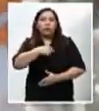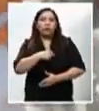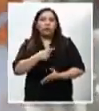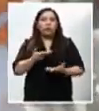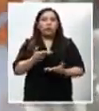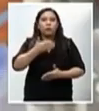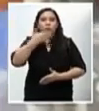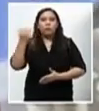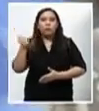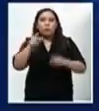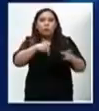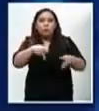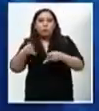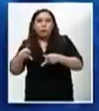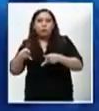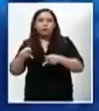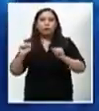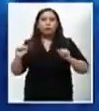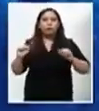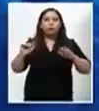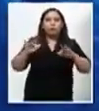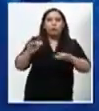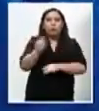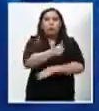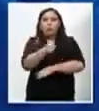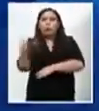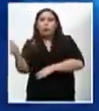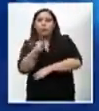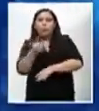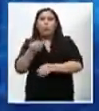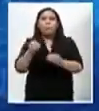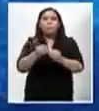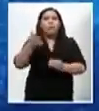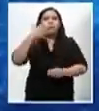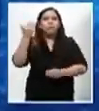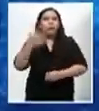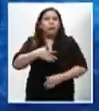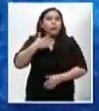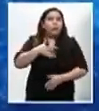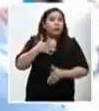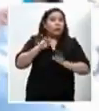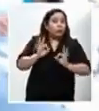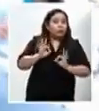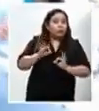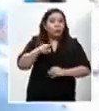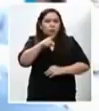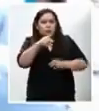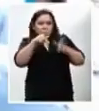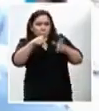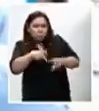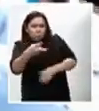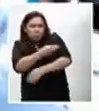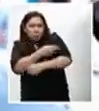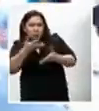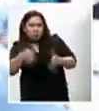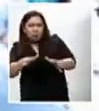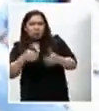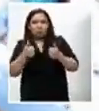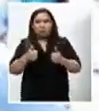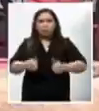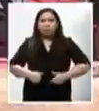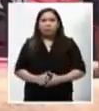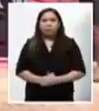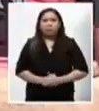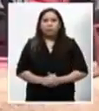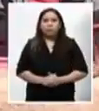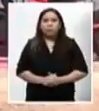flujo de hondureños movilizándose de un lugar a otro con la seguridad de que las personas que los van a atender ya están vacunados.